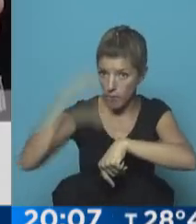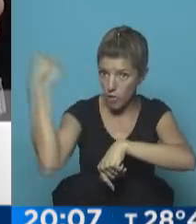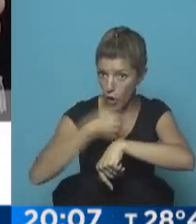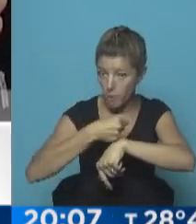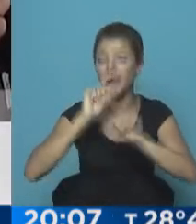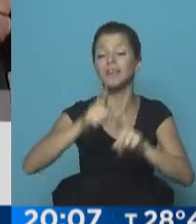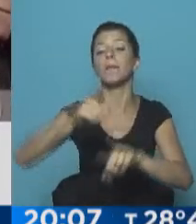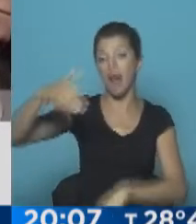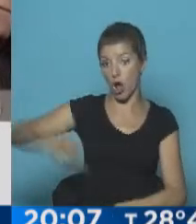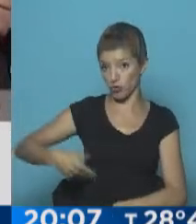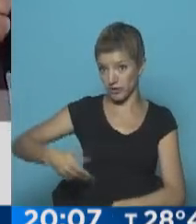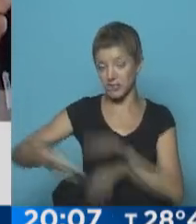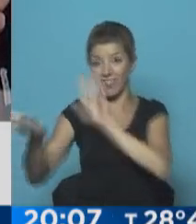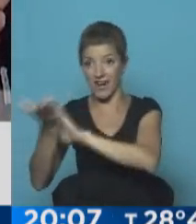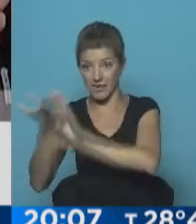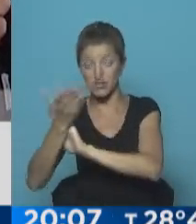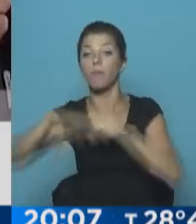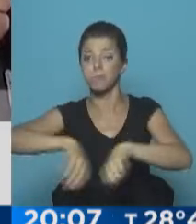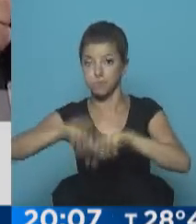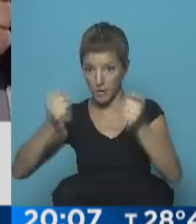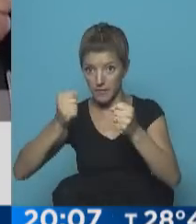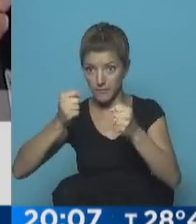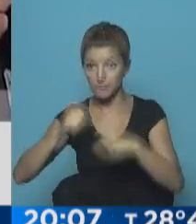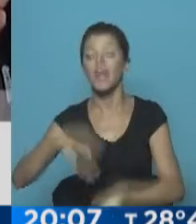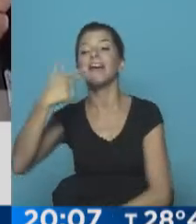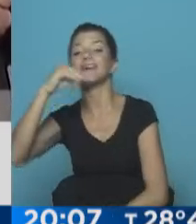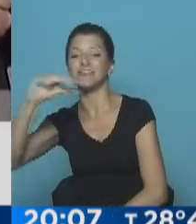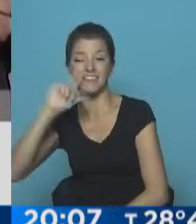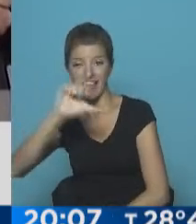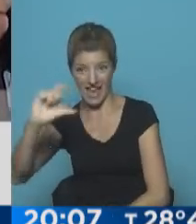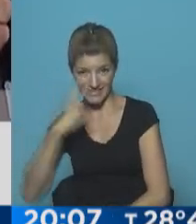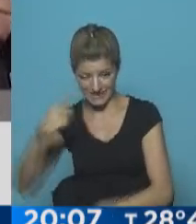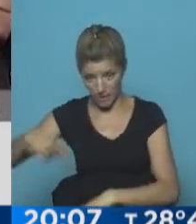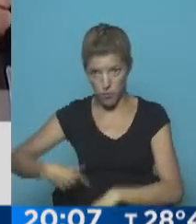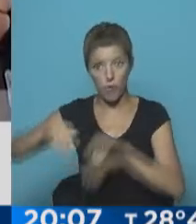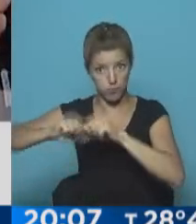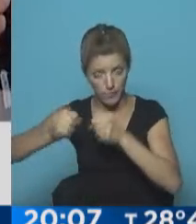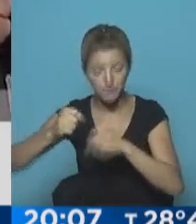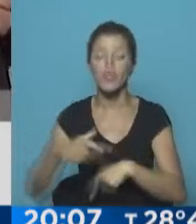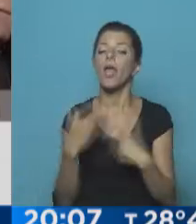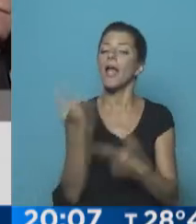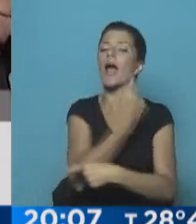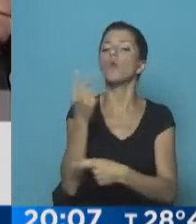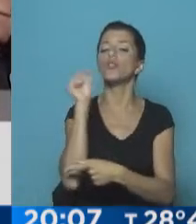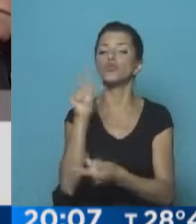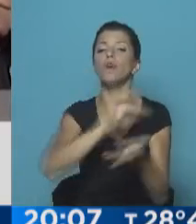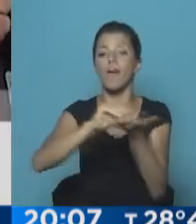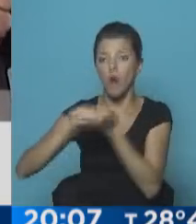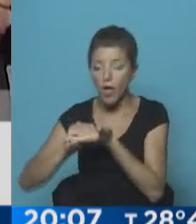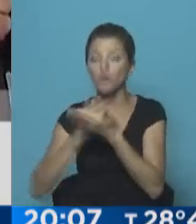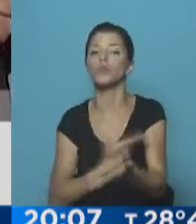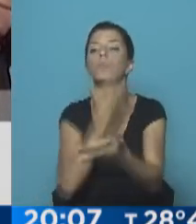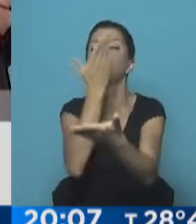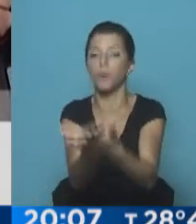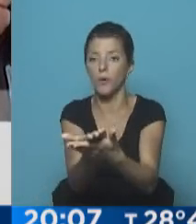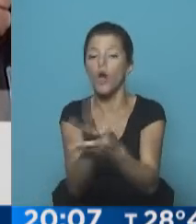costilla derecha, también Víctor Esquilachi. ¿Qué hicieron los abogados? Además, presentaron un recurso de inhibición de los jueces